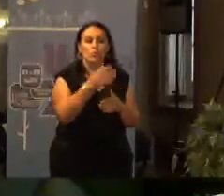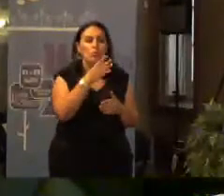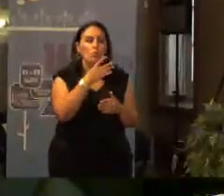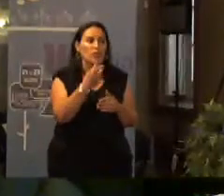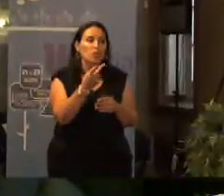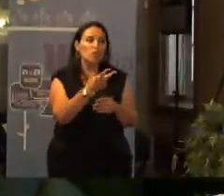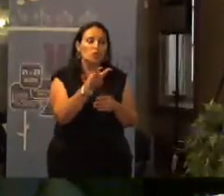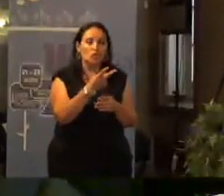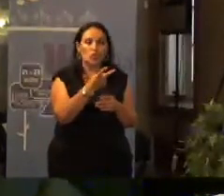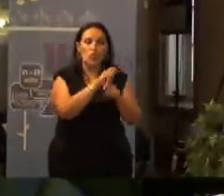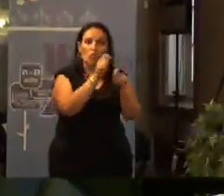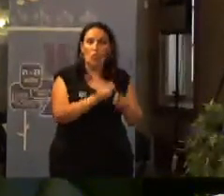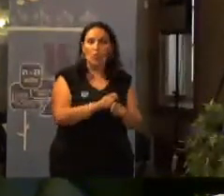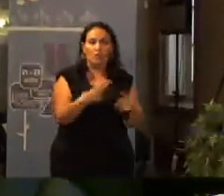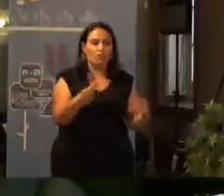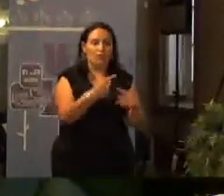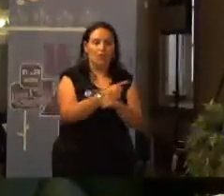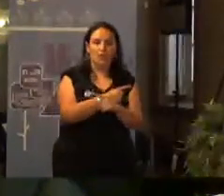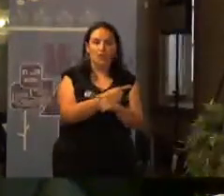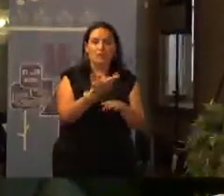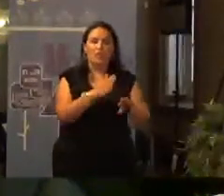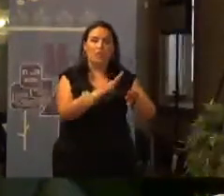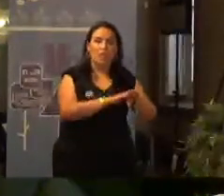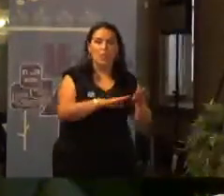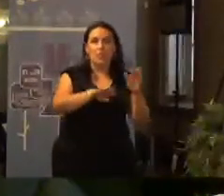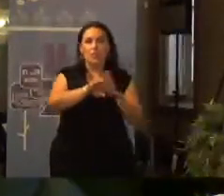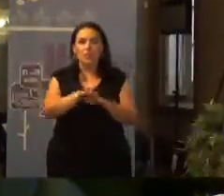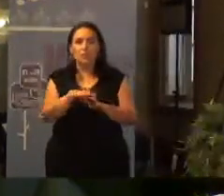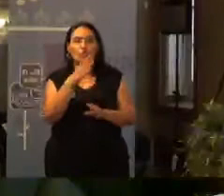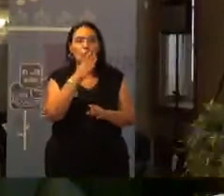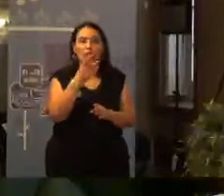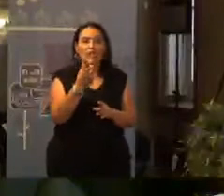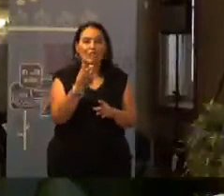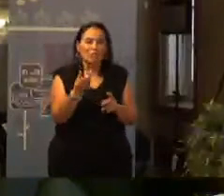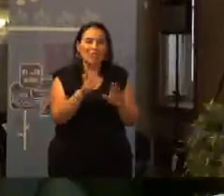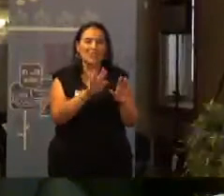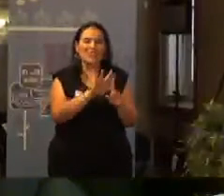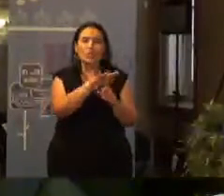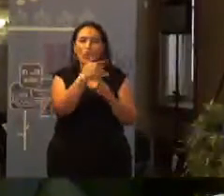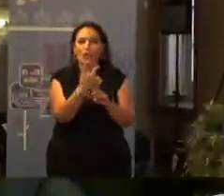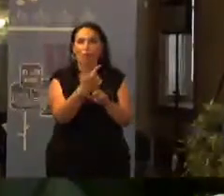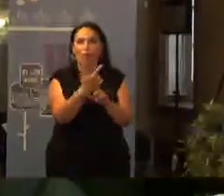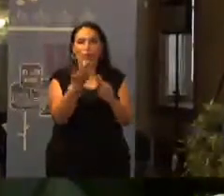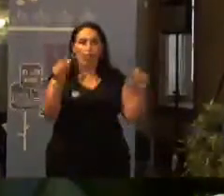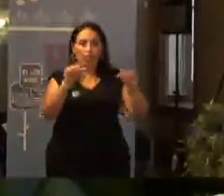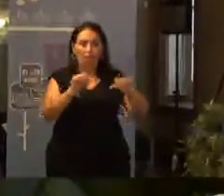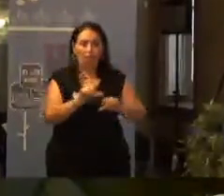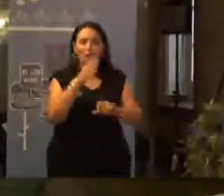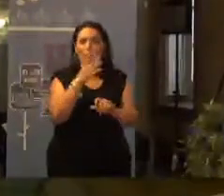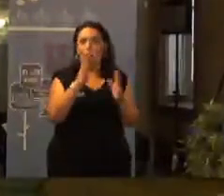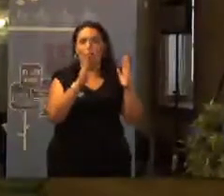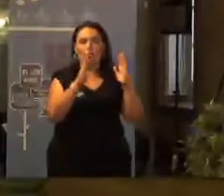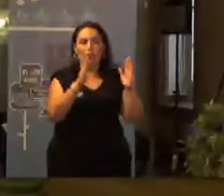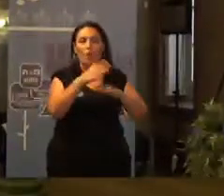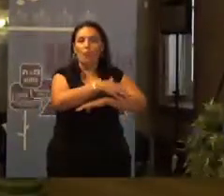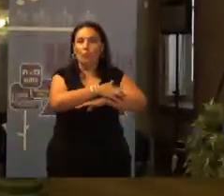contradición nese momento o eixo dominante da contradición esquerda-dereita, porque estábamos en plena Gran Depresión e porque había un maltrato, porque había pobreza, etcétera, etcétera,